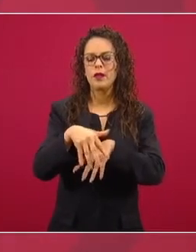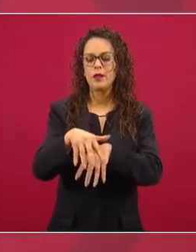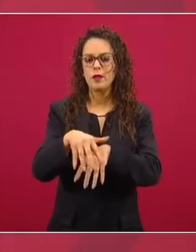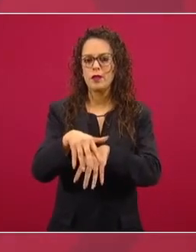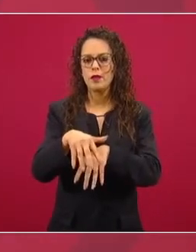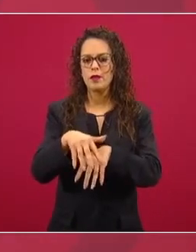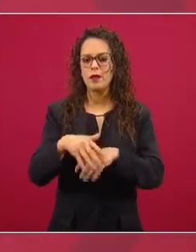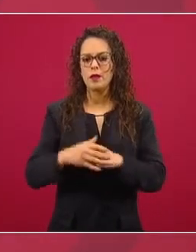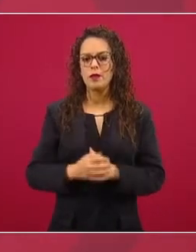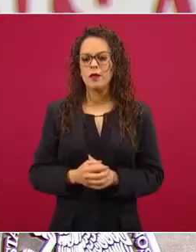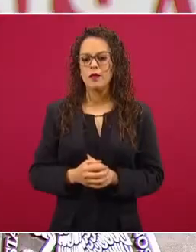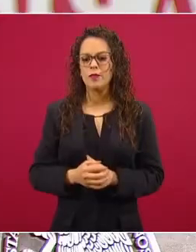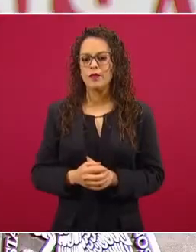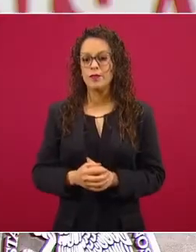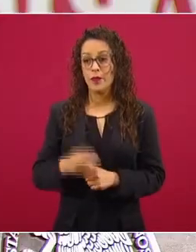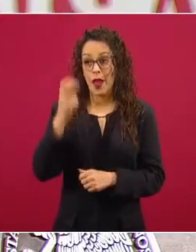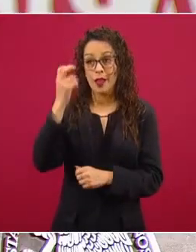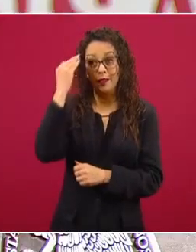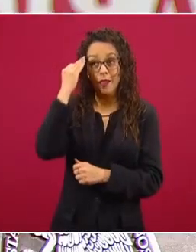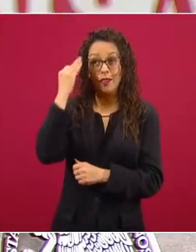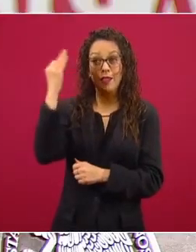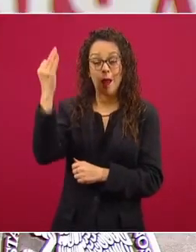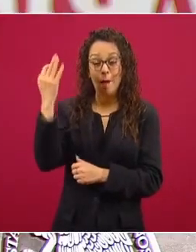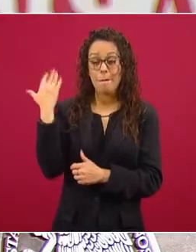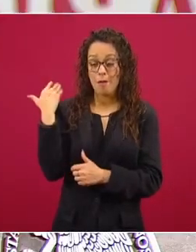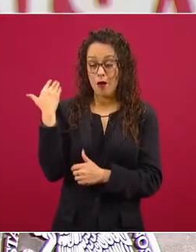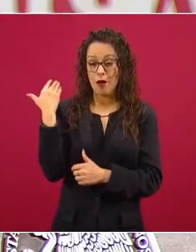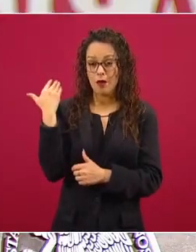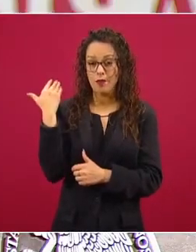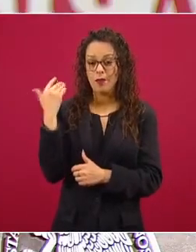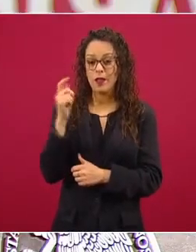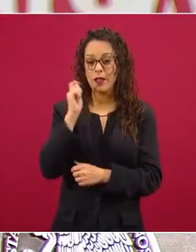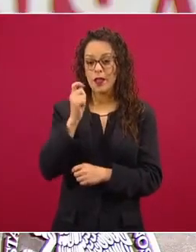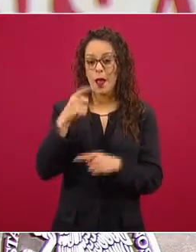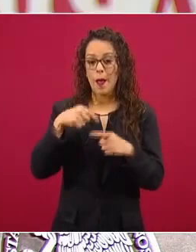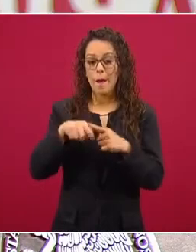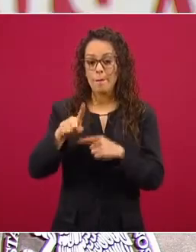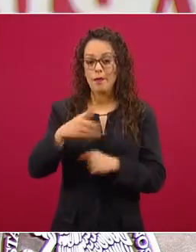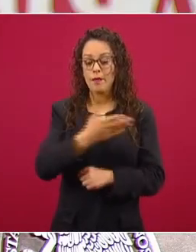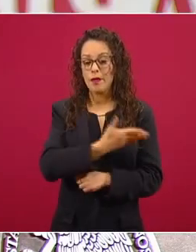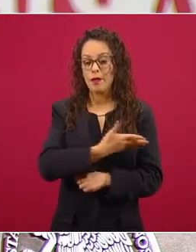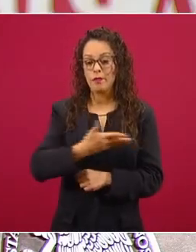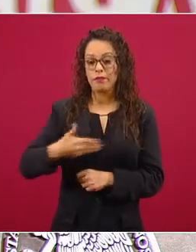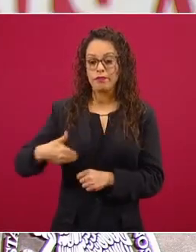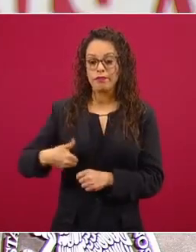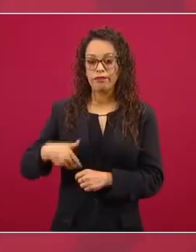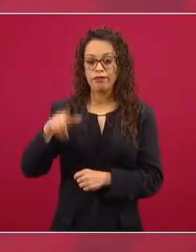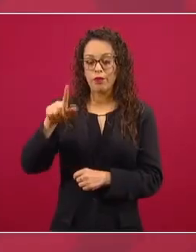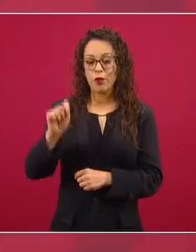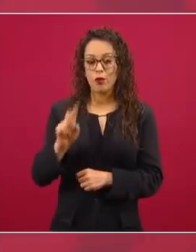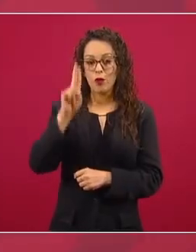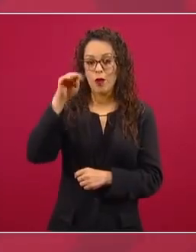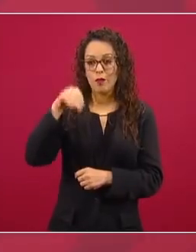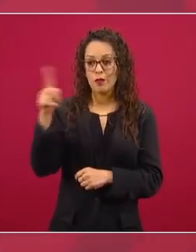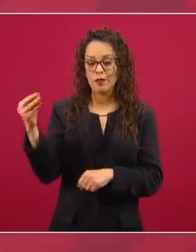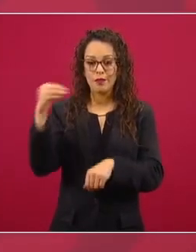porque en ese entonces estaba iniciando el gobierno del presidente Trump.